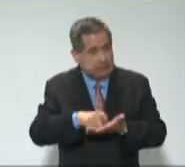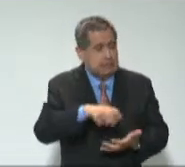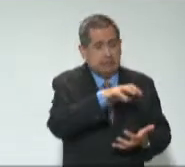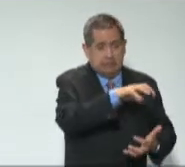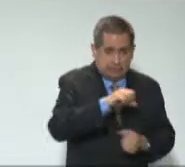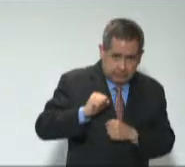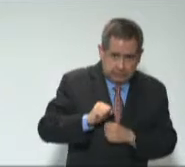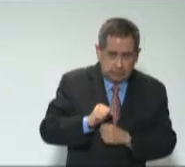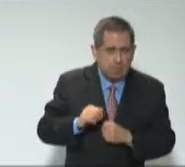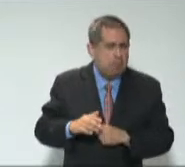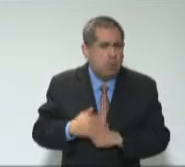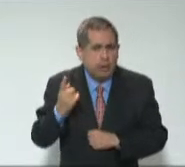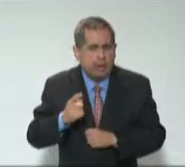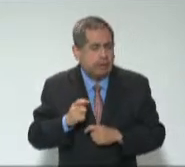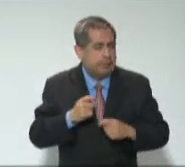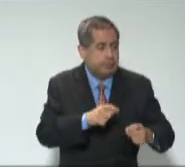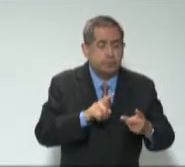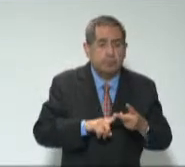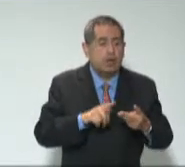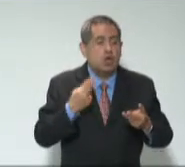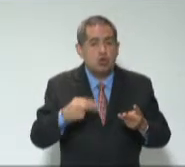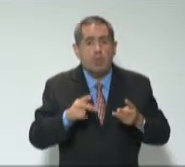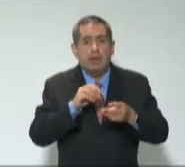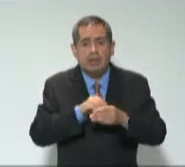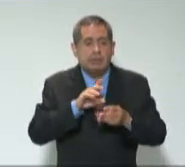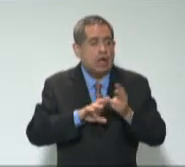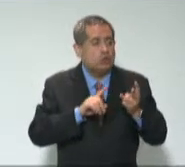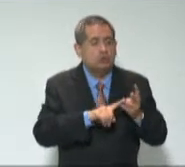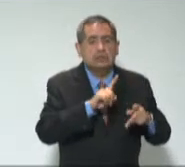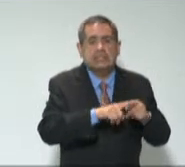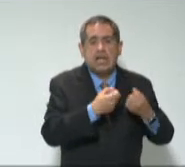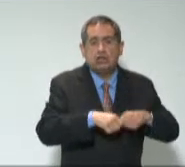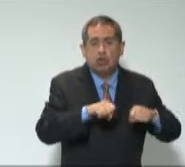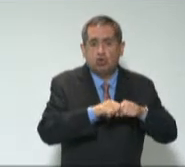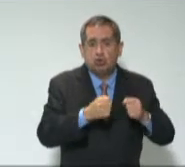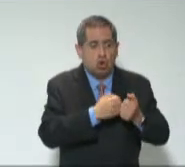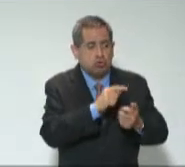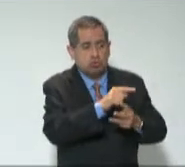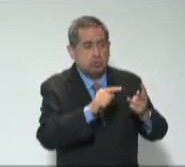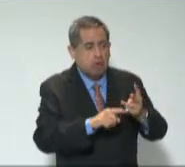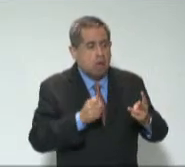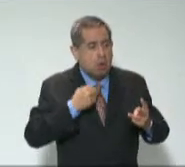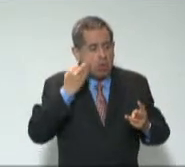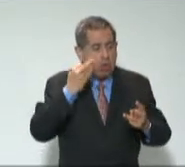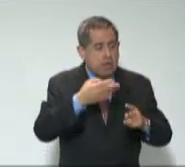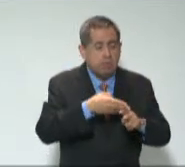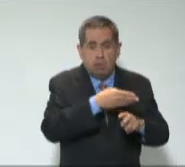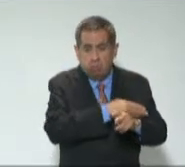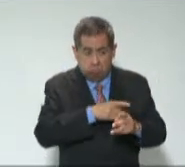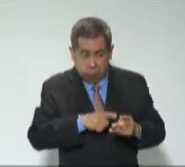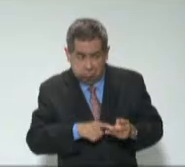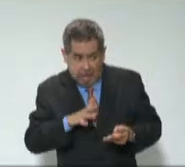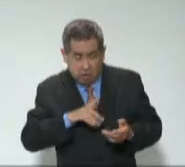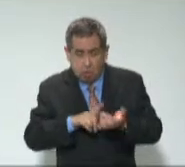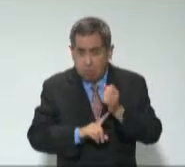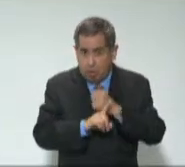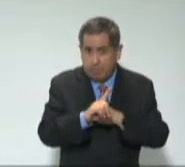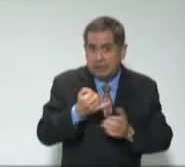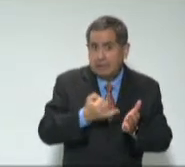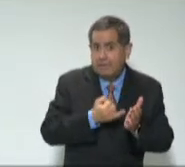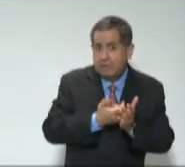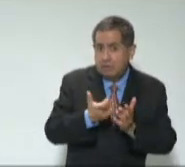asignación el proveedor datos del proveedor sus accionistas eh eh cuánto si no tiene problemas Fiscales